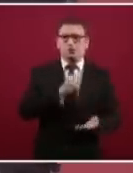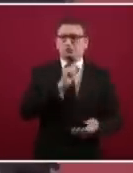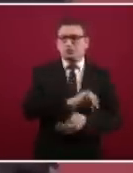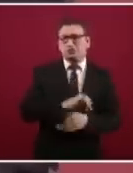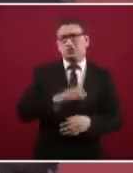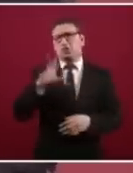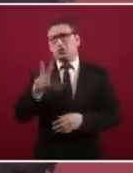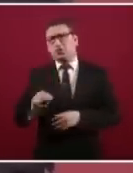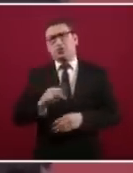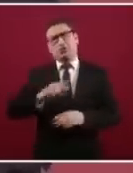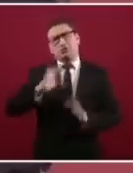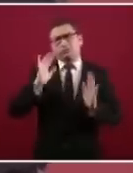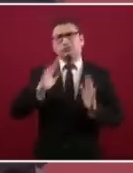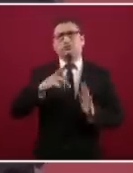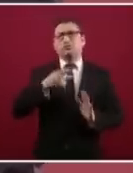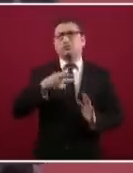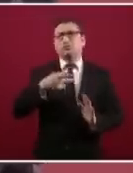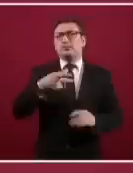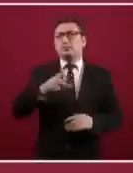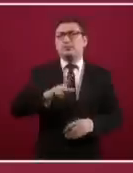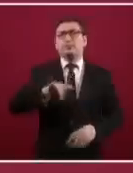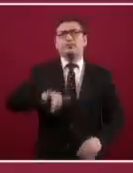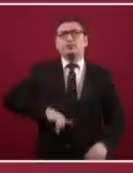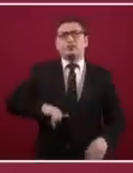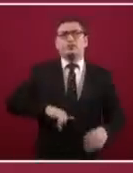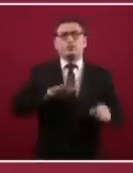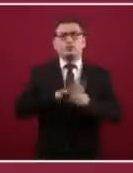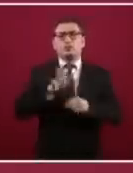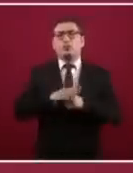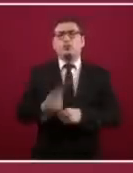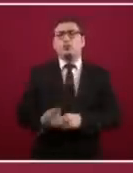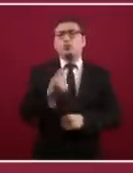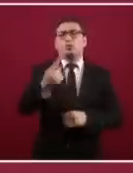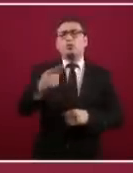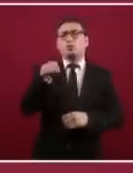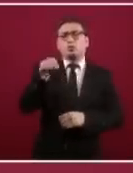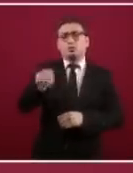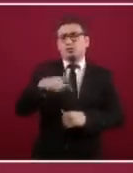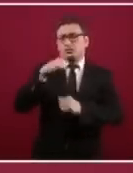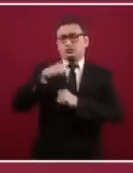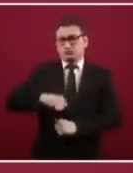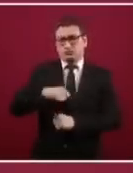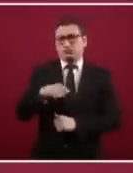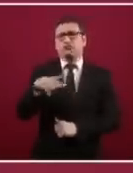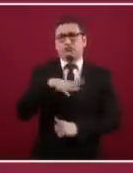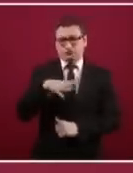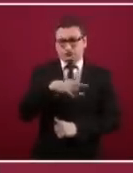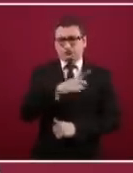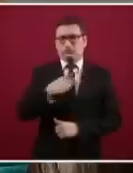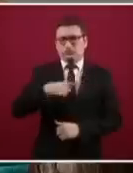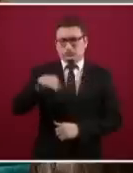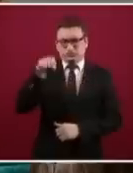lo interesante es que debe de haber una instancia. Sí.